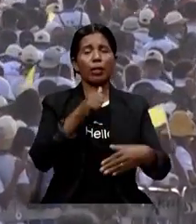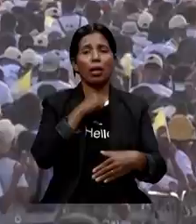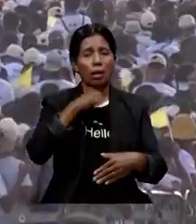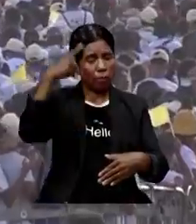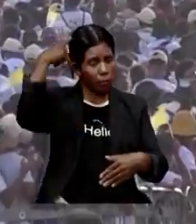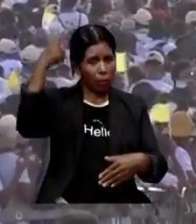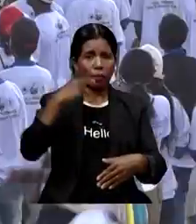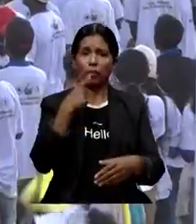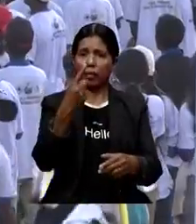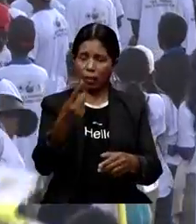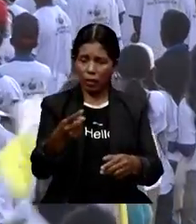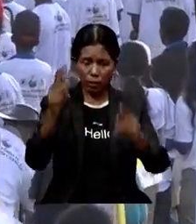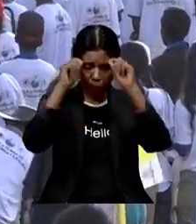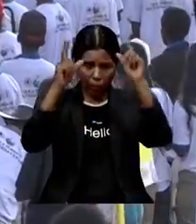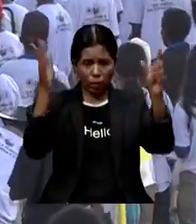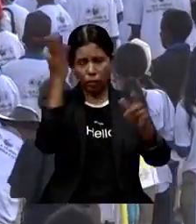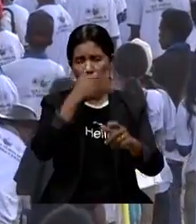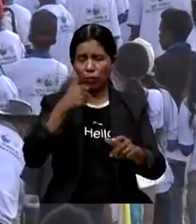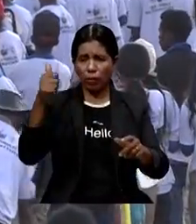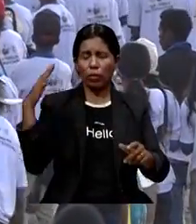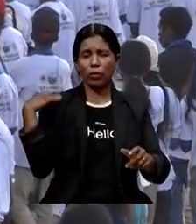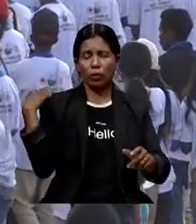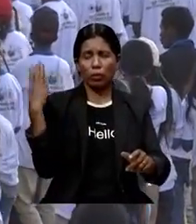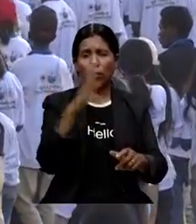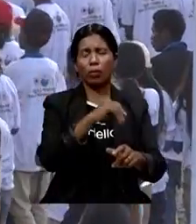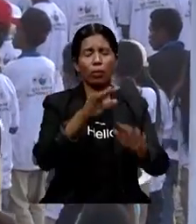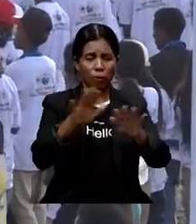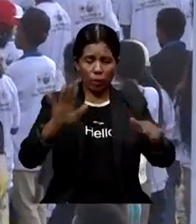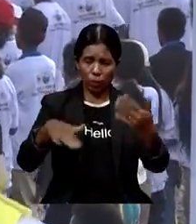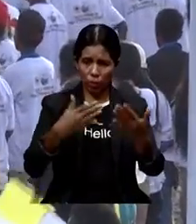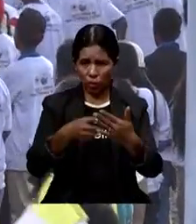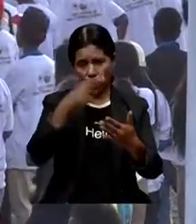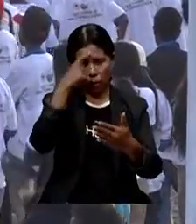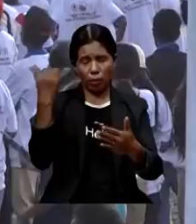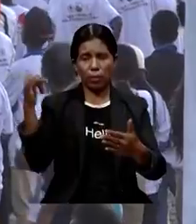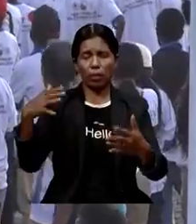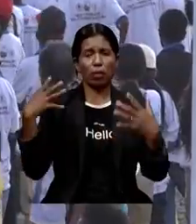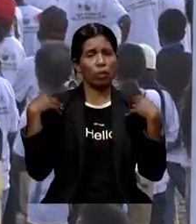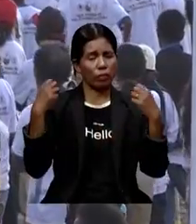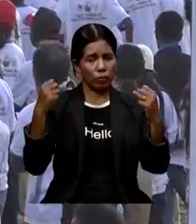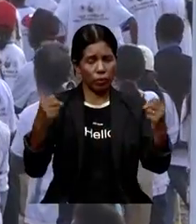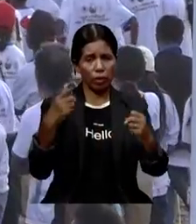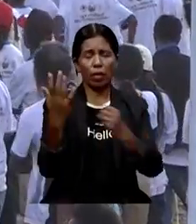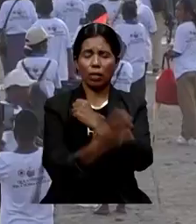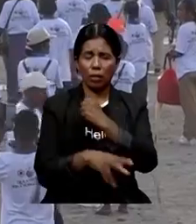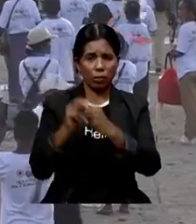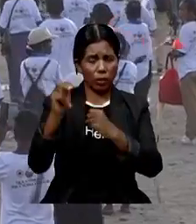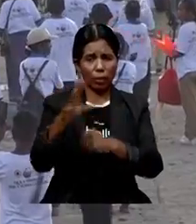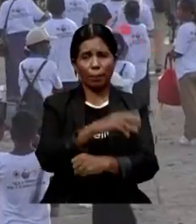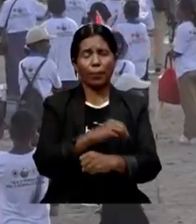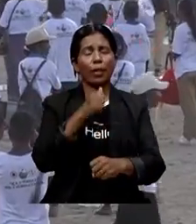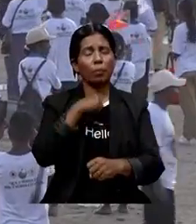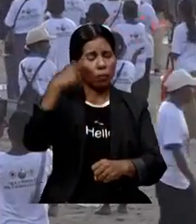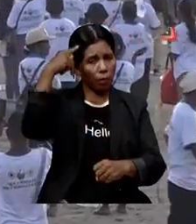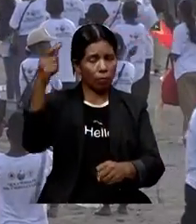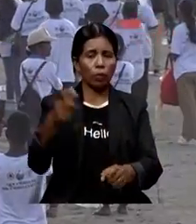ateten, Timor-Leste ne furak mak joven no labarek sira, tamba sira mak energia no força na saunian, nune papa husu